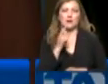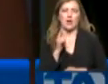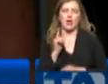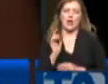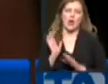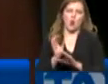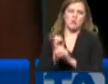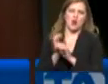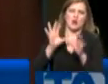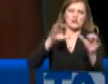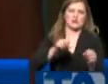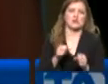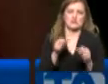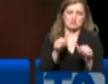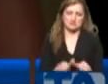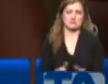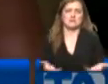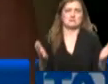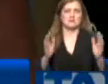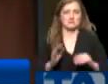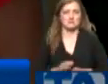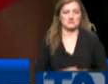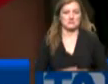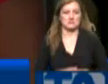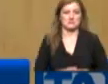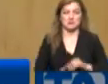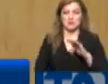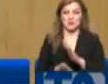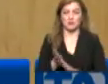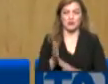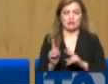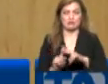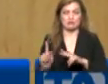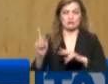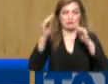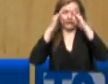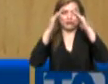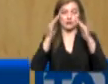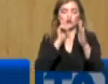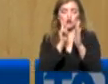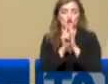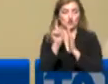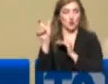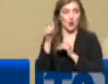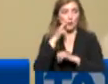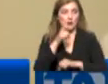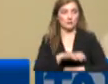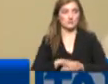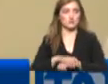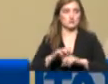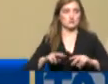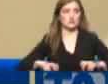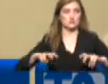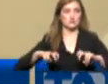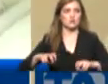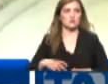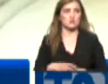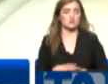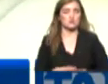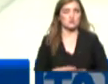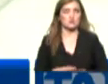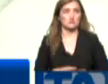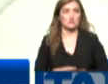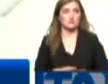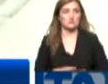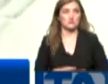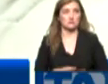fuerza. Él se hubiera quedado, pues, sino que él cogió y a esconderse a su casa. La denuncia fue colocada y el sujeto detenido para investigaciones.